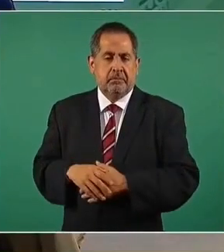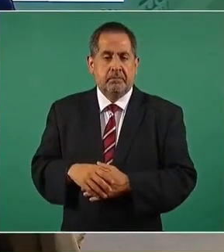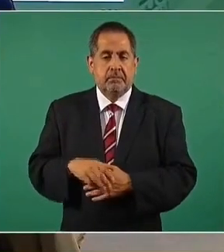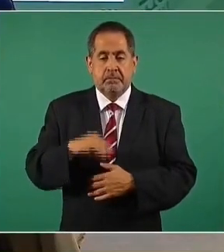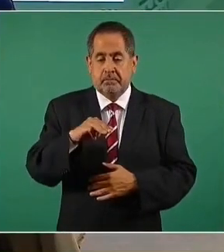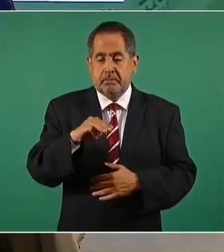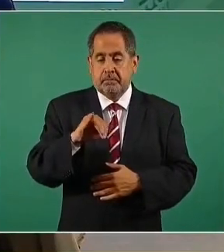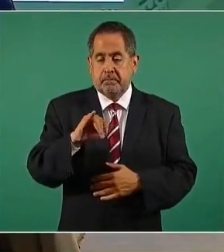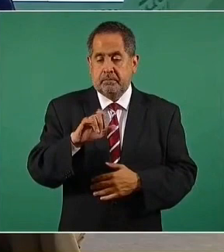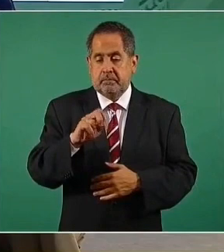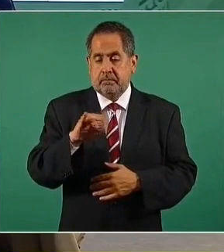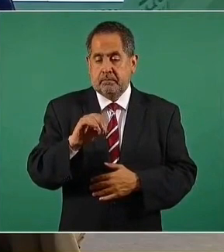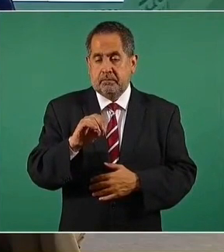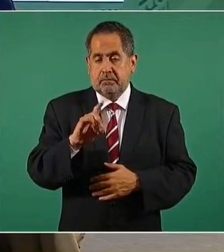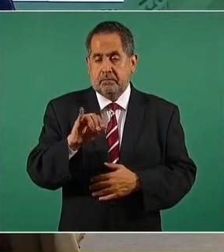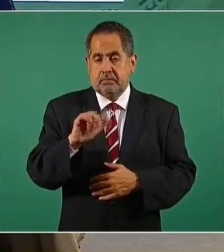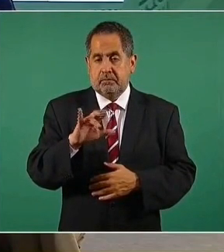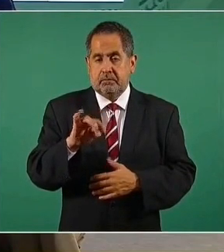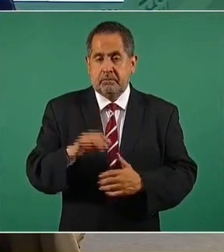Milenio Diario,